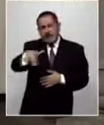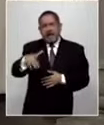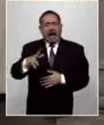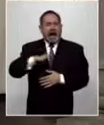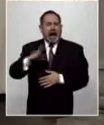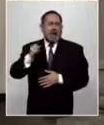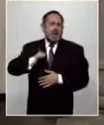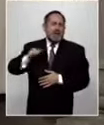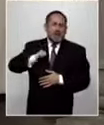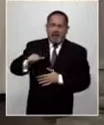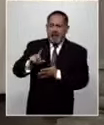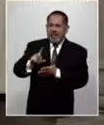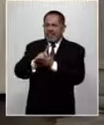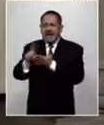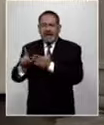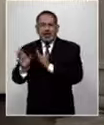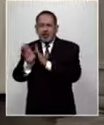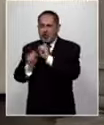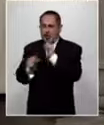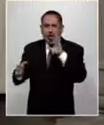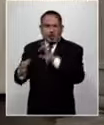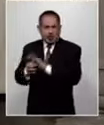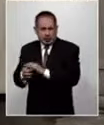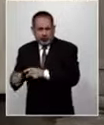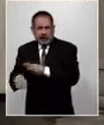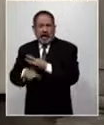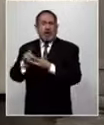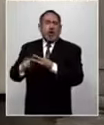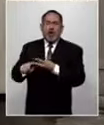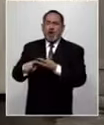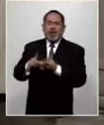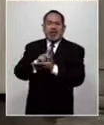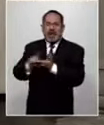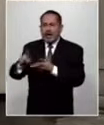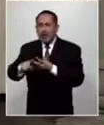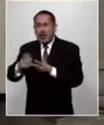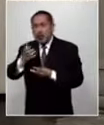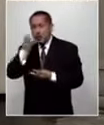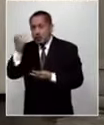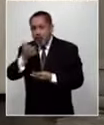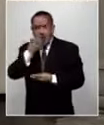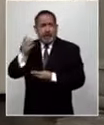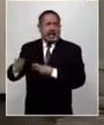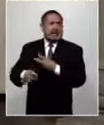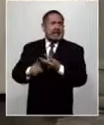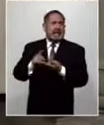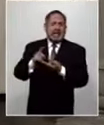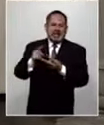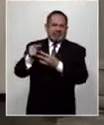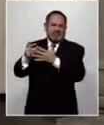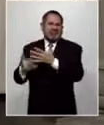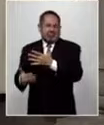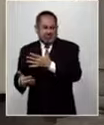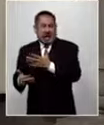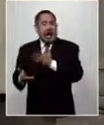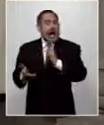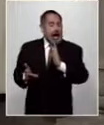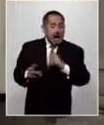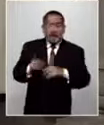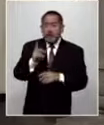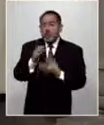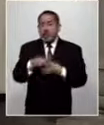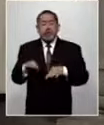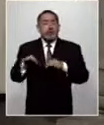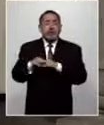derecho consuetudinario, el derecho de las costumbres, pero lo que hace